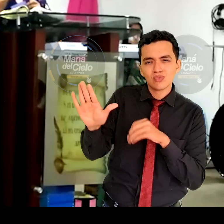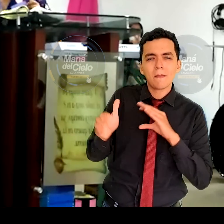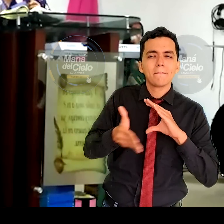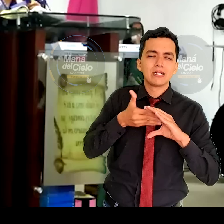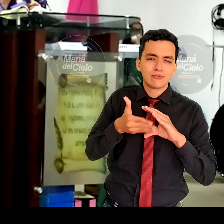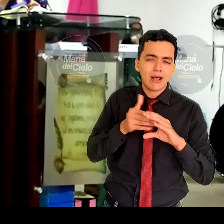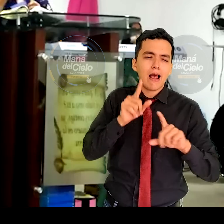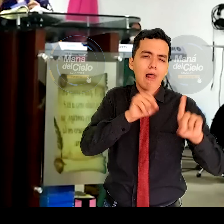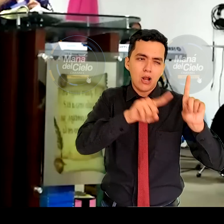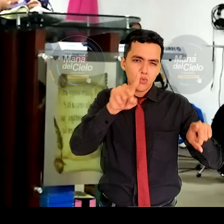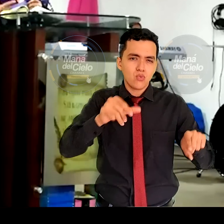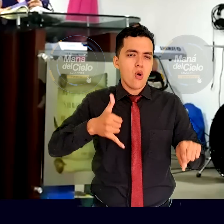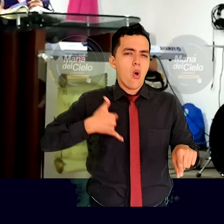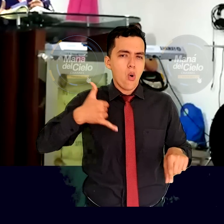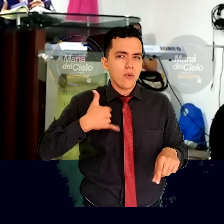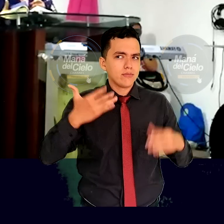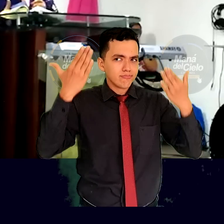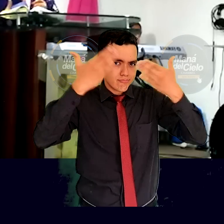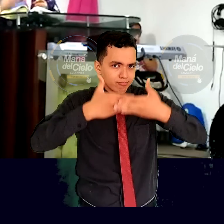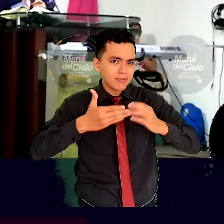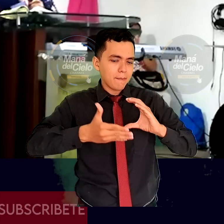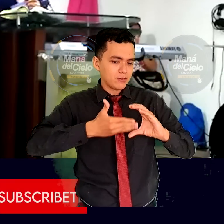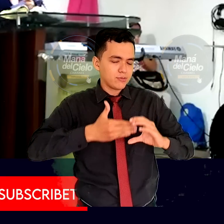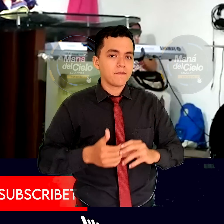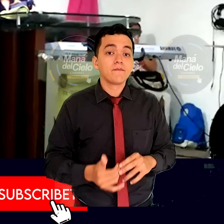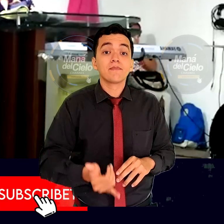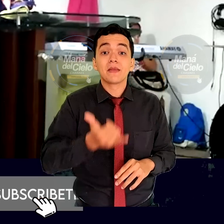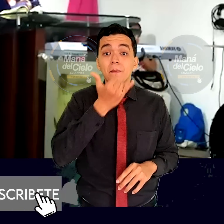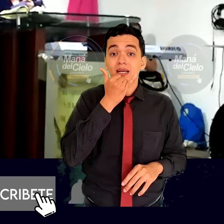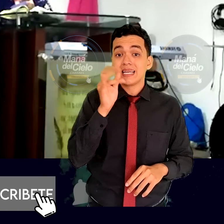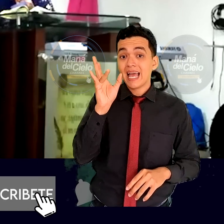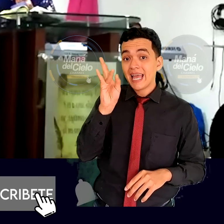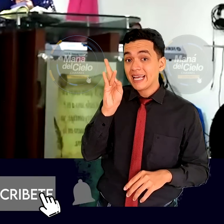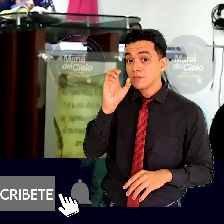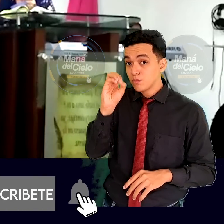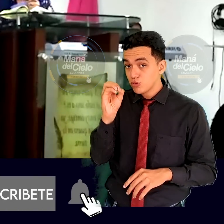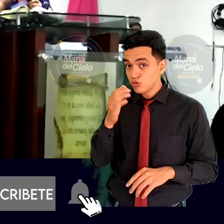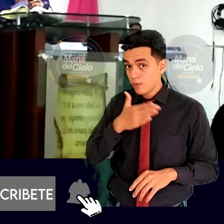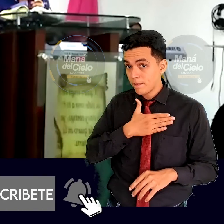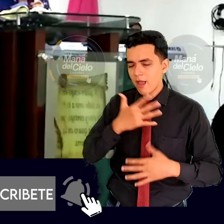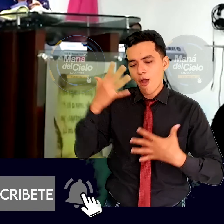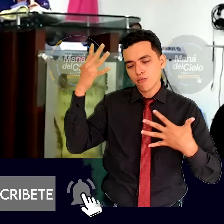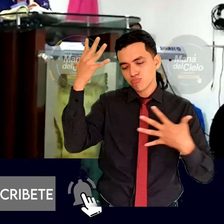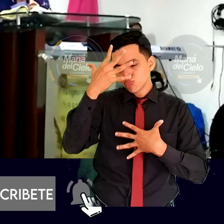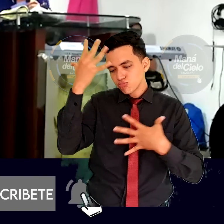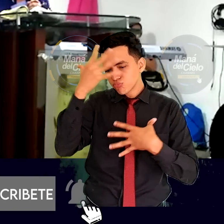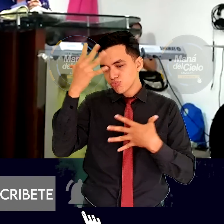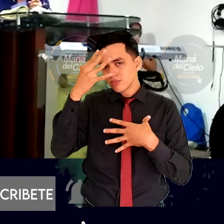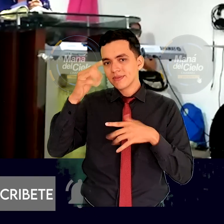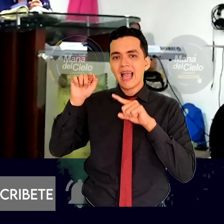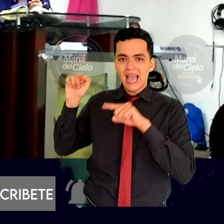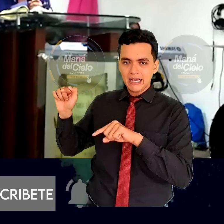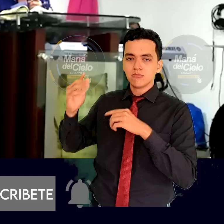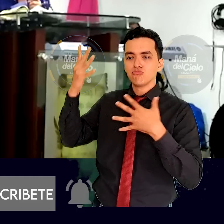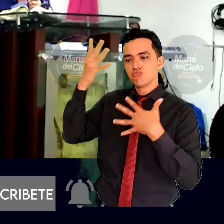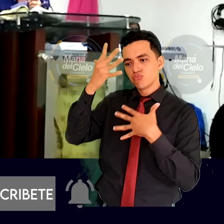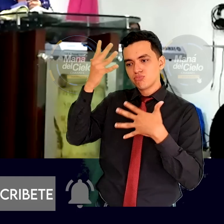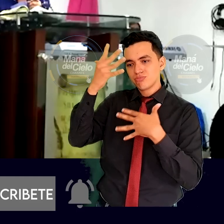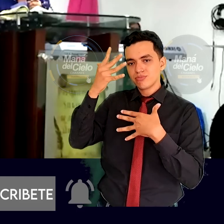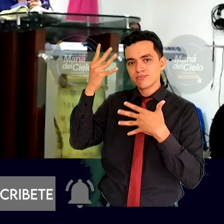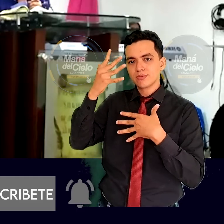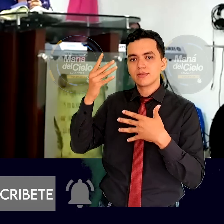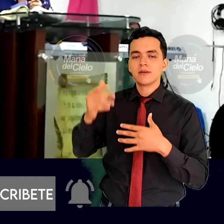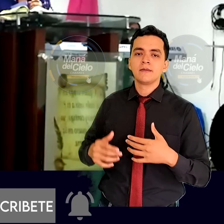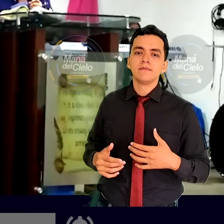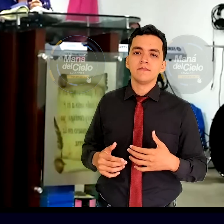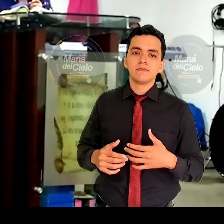mi esposo, cada vez que entraba al baño a bañarse, siempre tiene un radio. Toda la vida ha tenido radio para ver las noticias, para